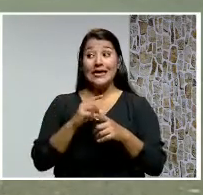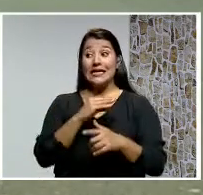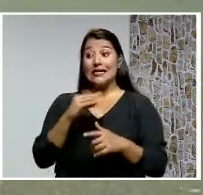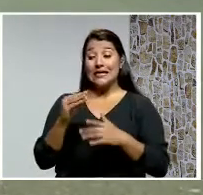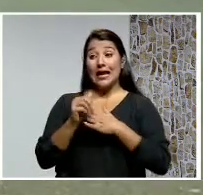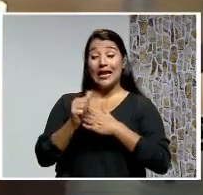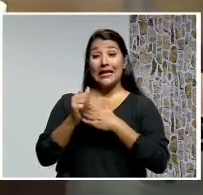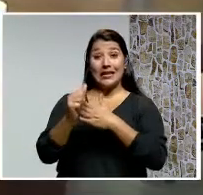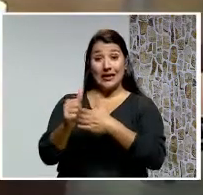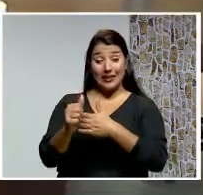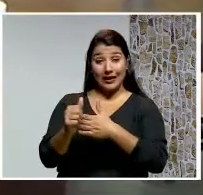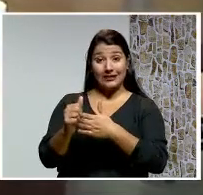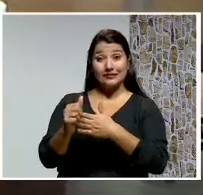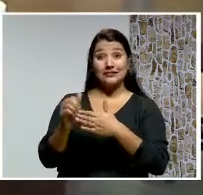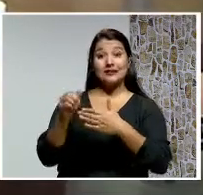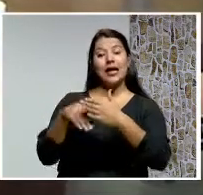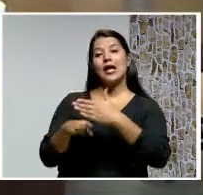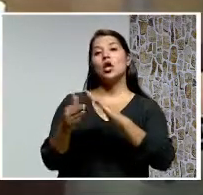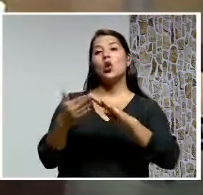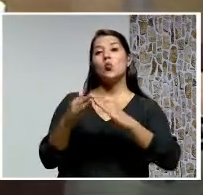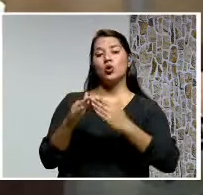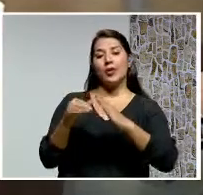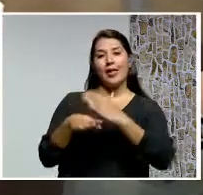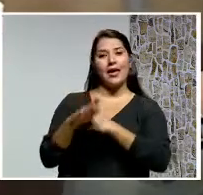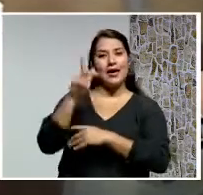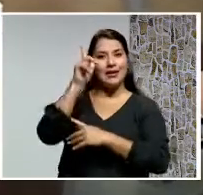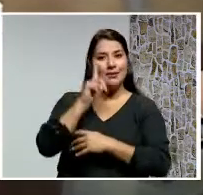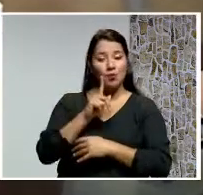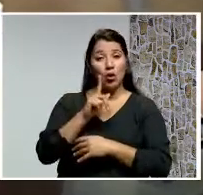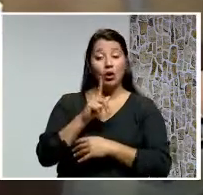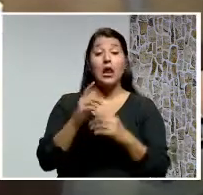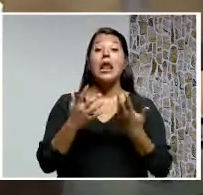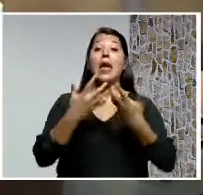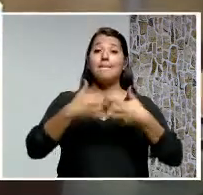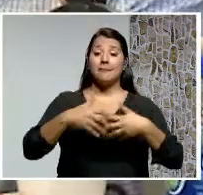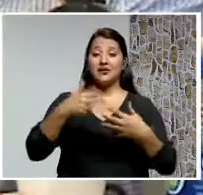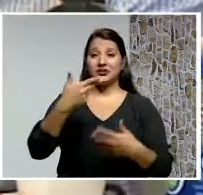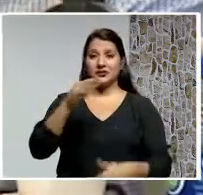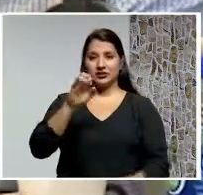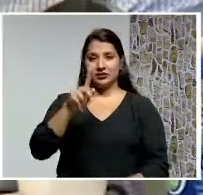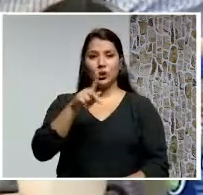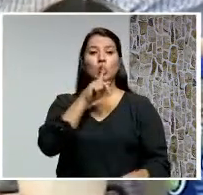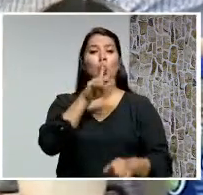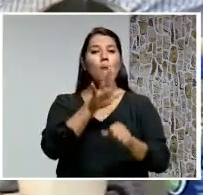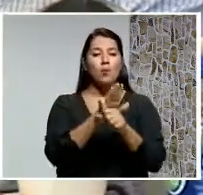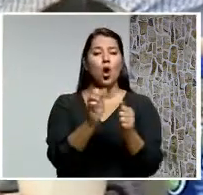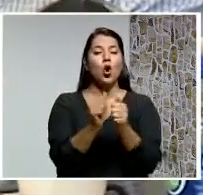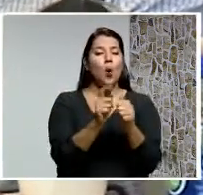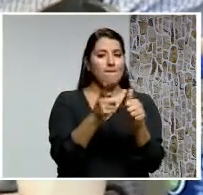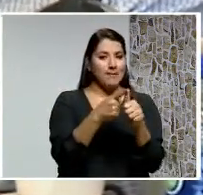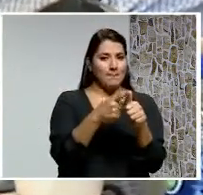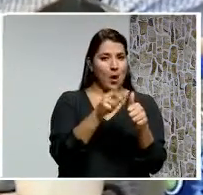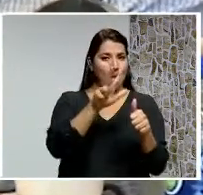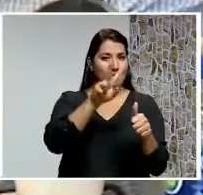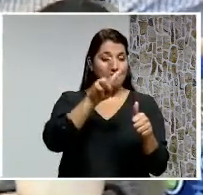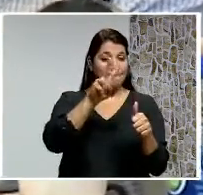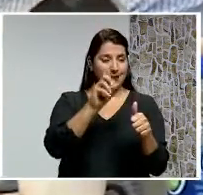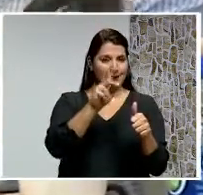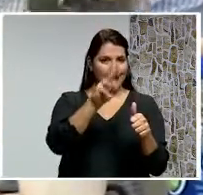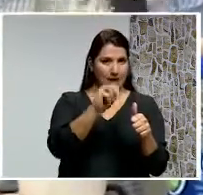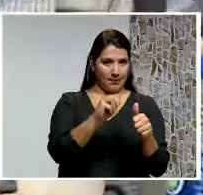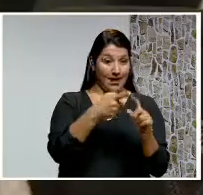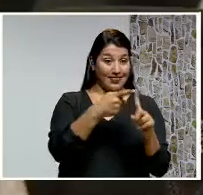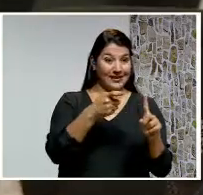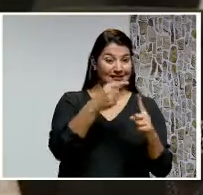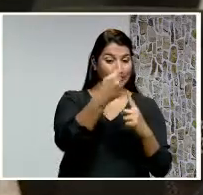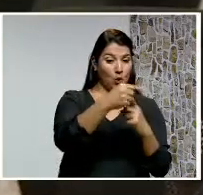provincia de Limón. La empresa CHECK incumplió con la entrega de los primeros 20 kilómetros de ampliación entre Guápiles y Siquirres en este